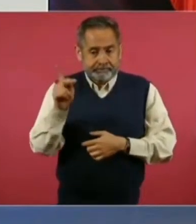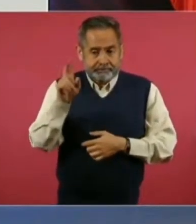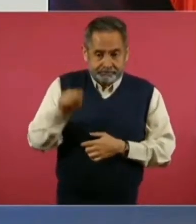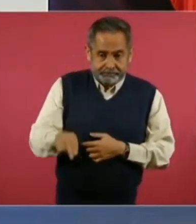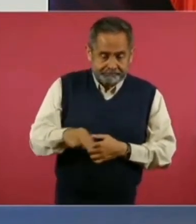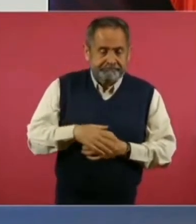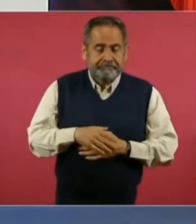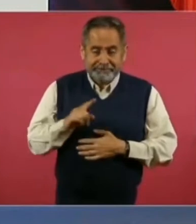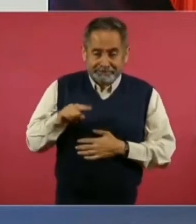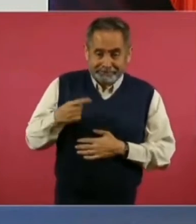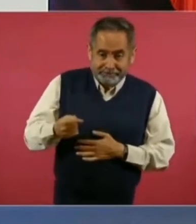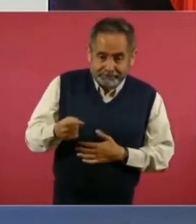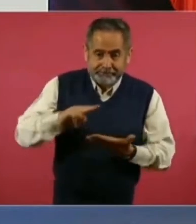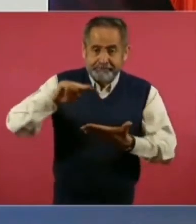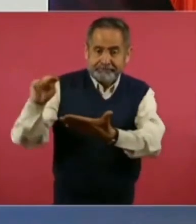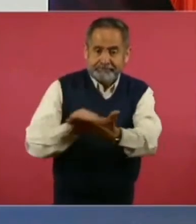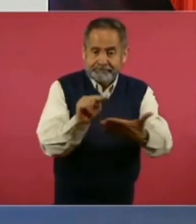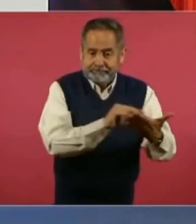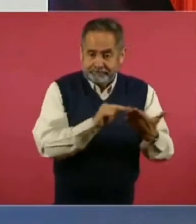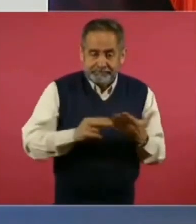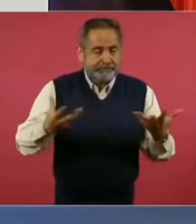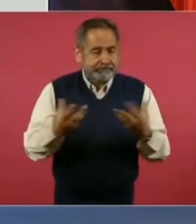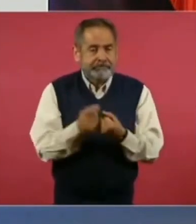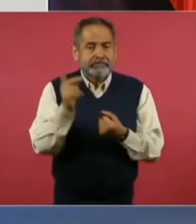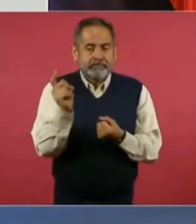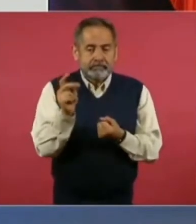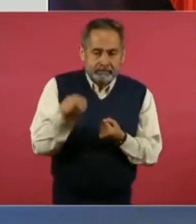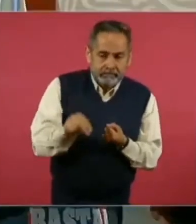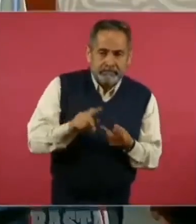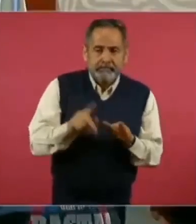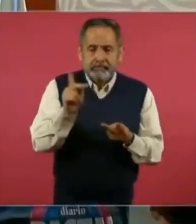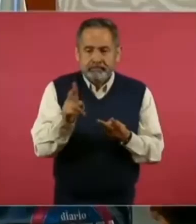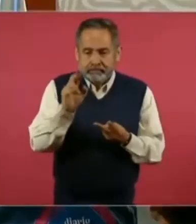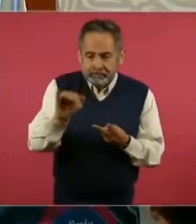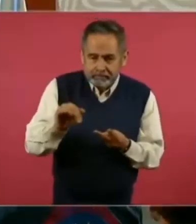Nieto firmó con los partidos PAN, PRI